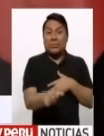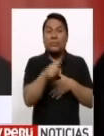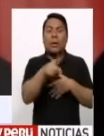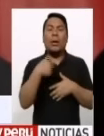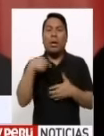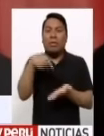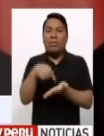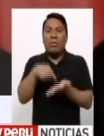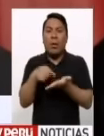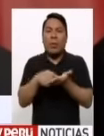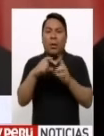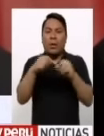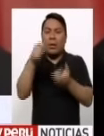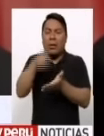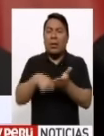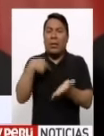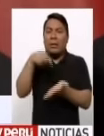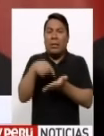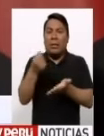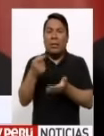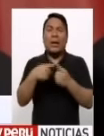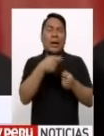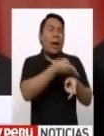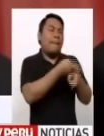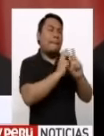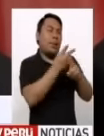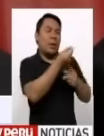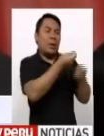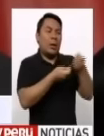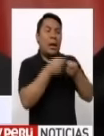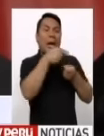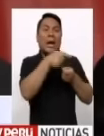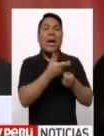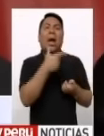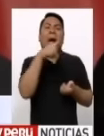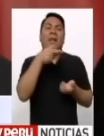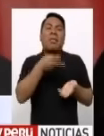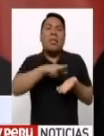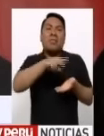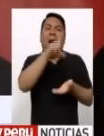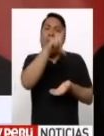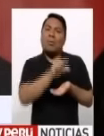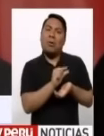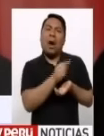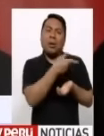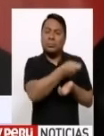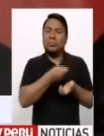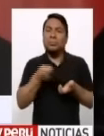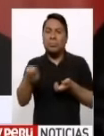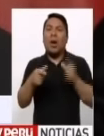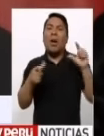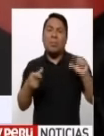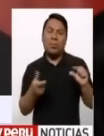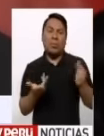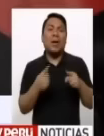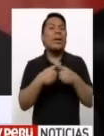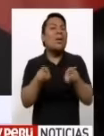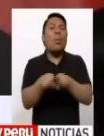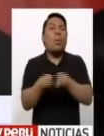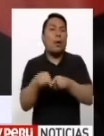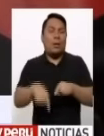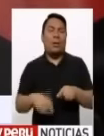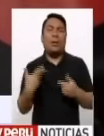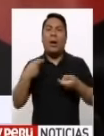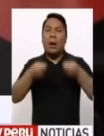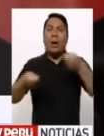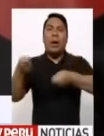su tarjeta de crédito y consigue un refinanciamiento a tasas más bajas. Eso es lo que hemos hecho. Va a significar un espacio